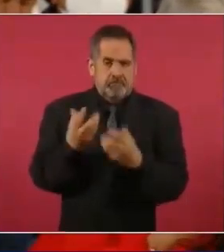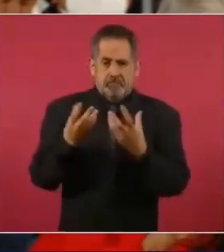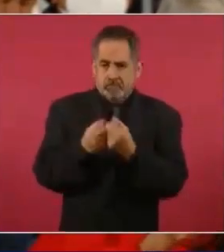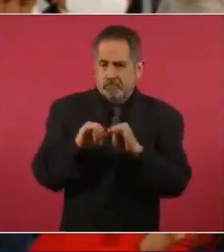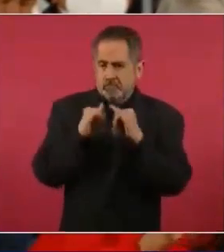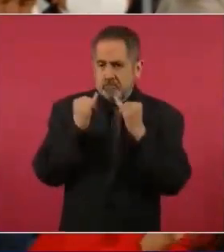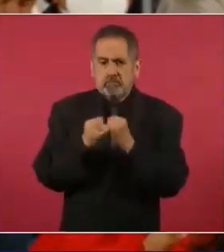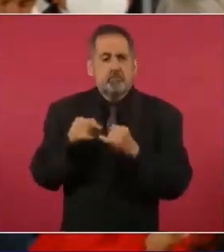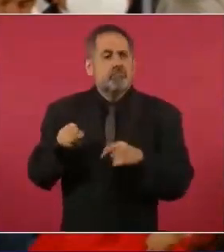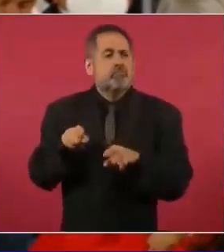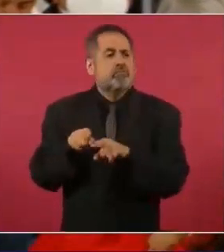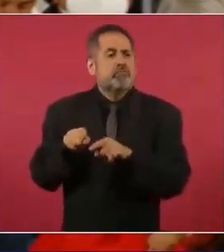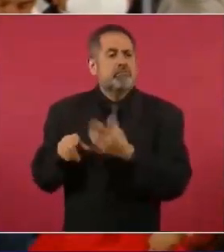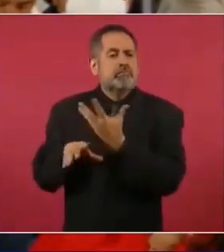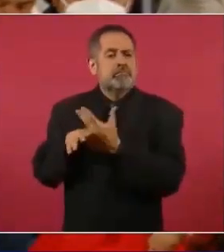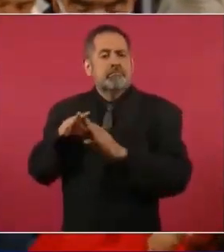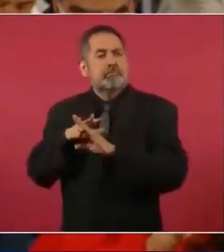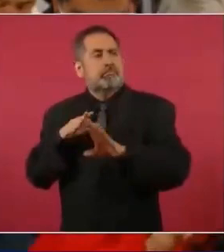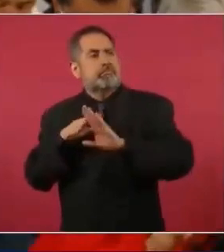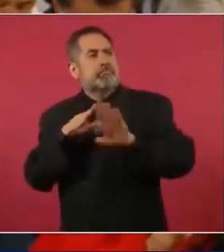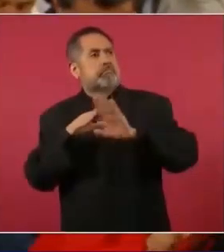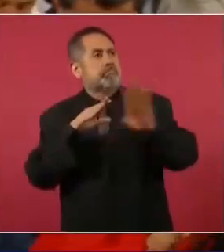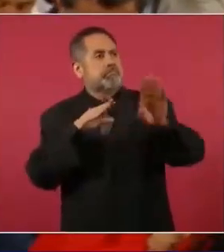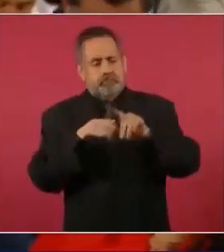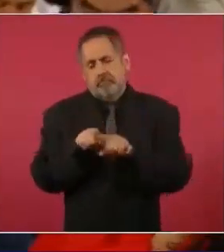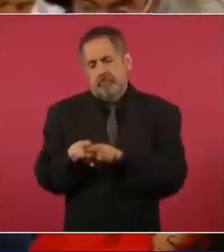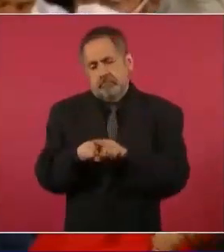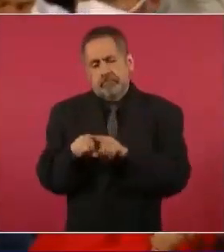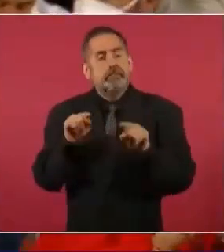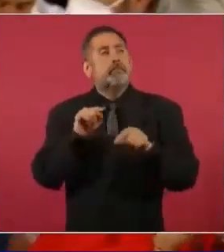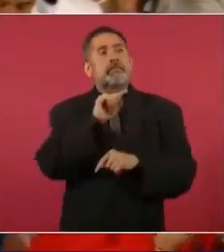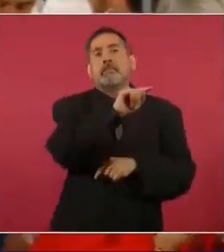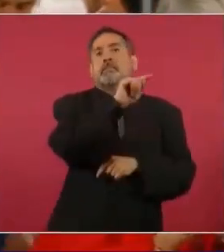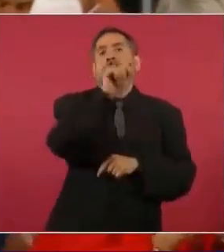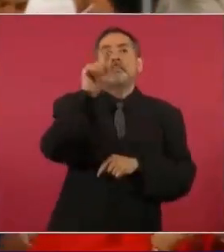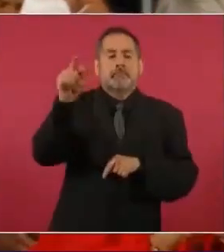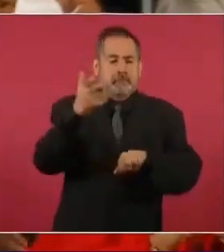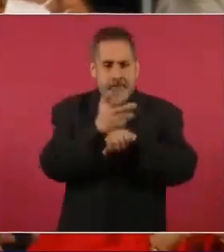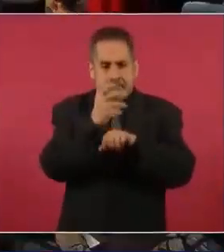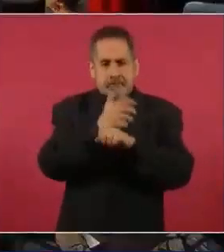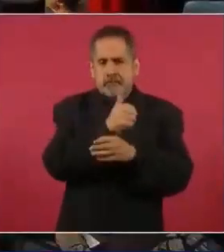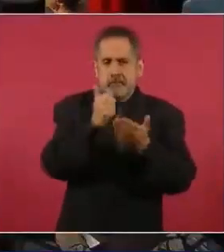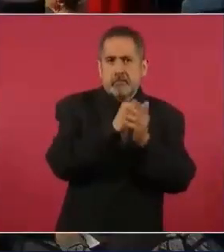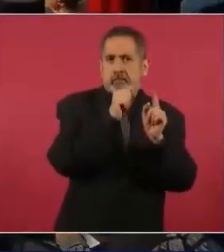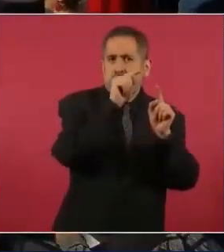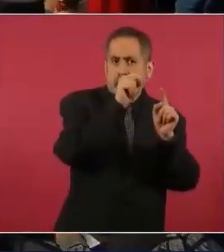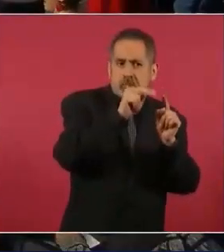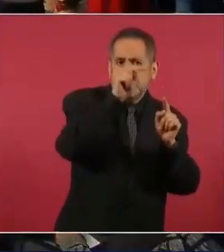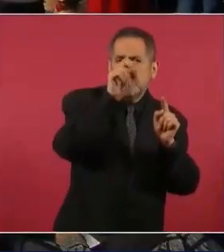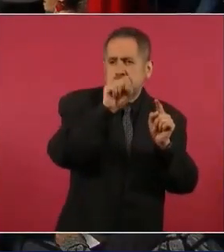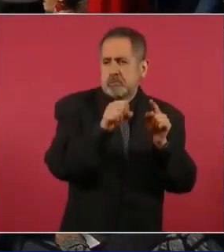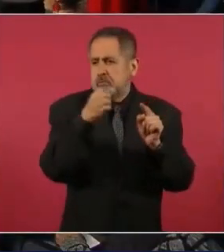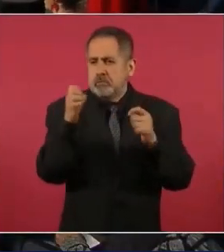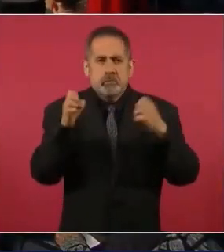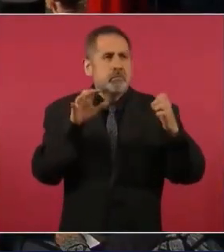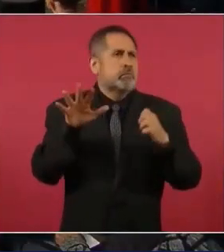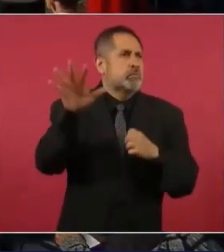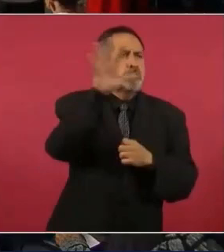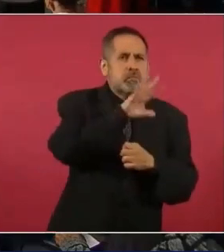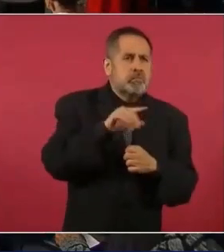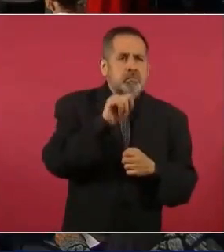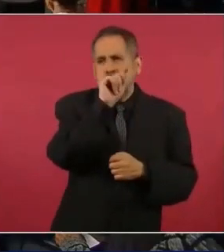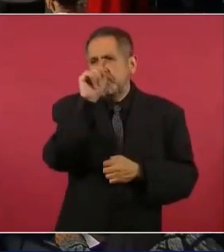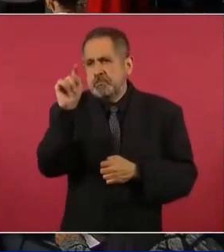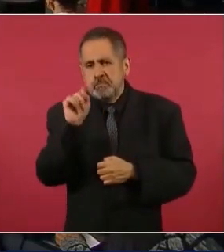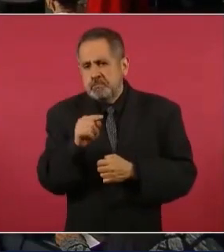con hermanos migrantes en diversas ciudades de Estados Unidos, desde el norte, sur, este y oeste.